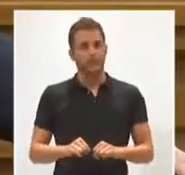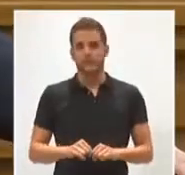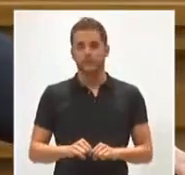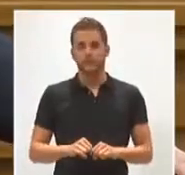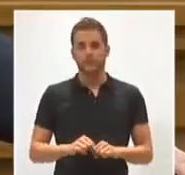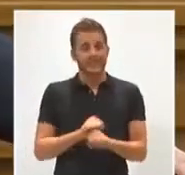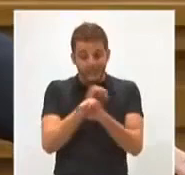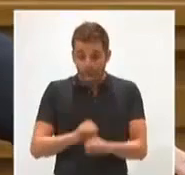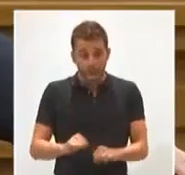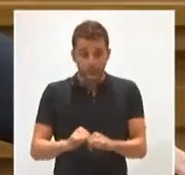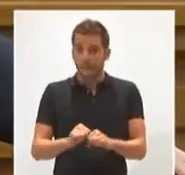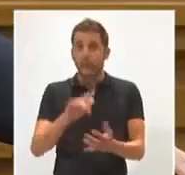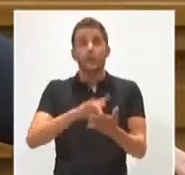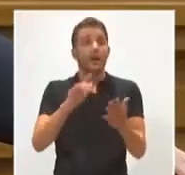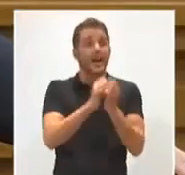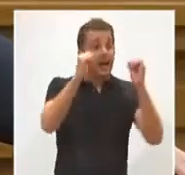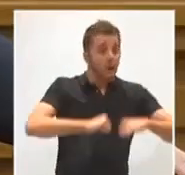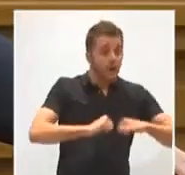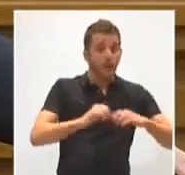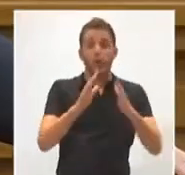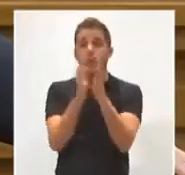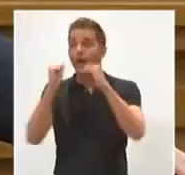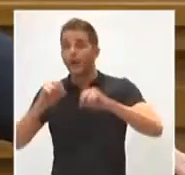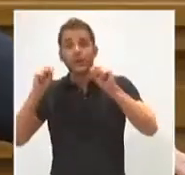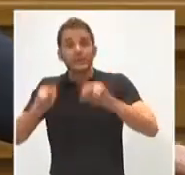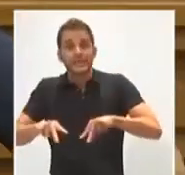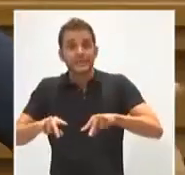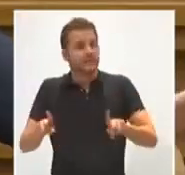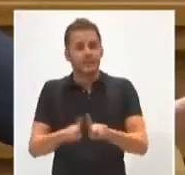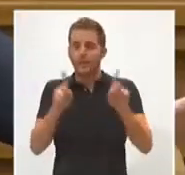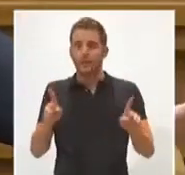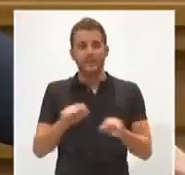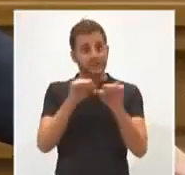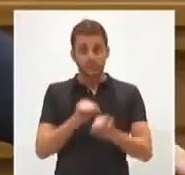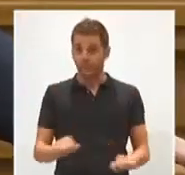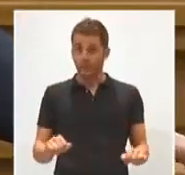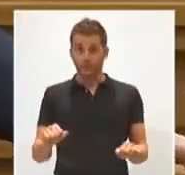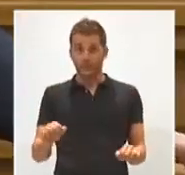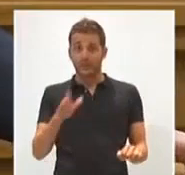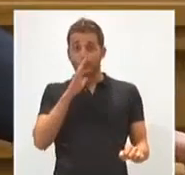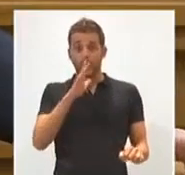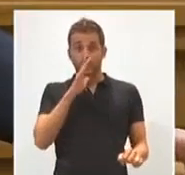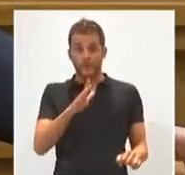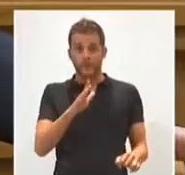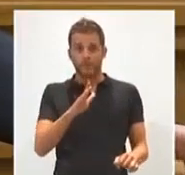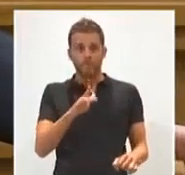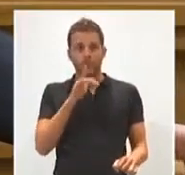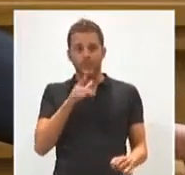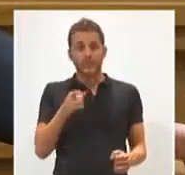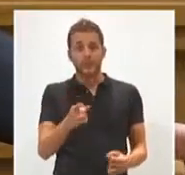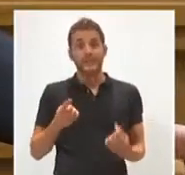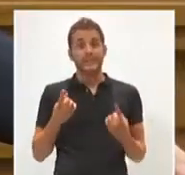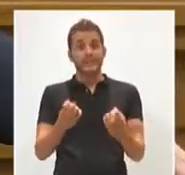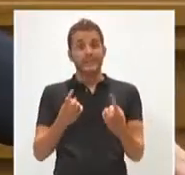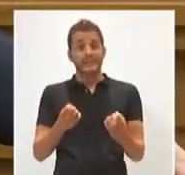pero ni con acuerdo ni sin él porque eso va a requerir siempre y además en eso incluso podemos